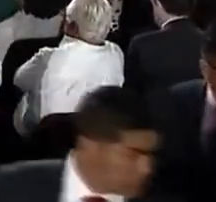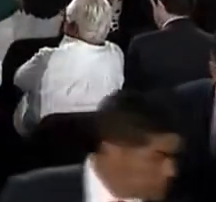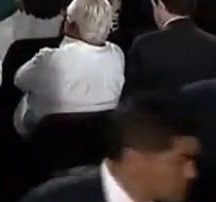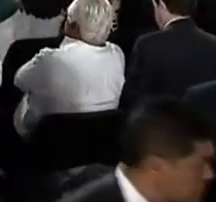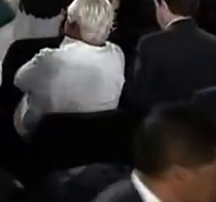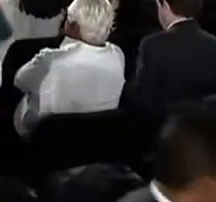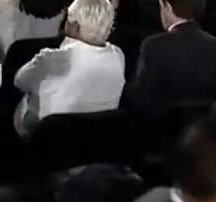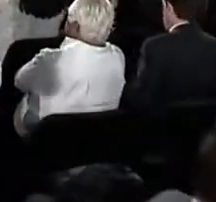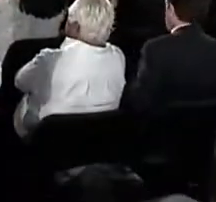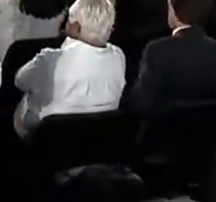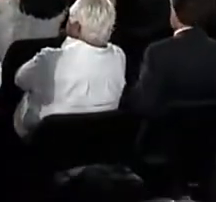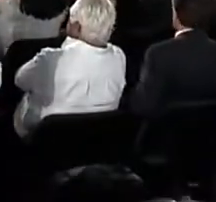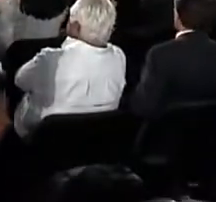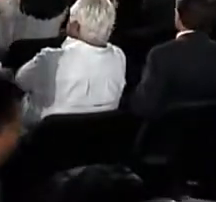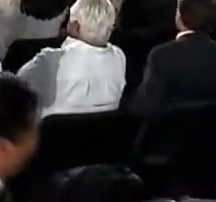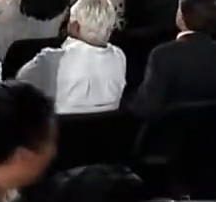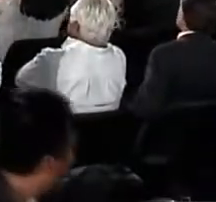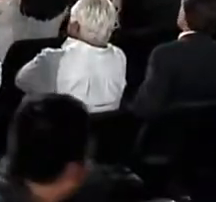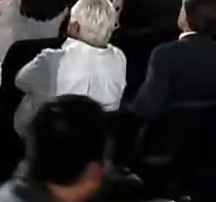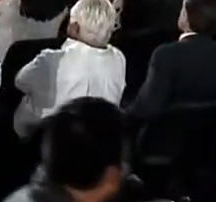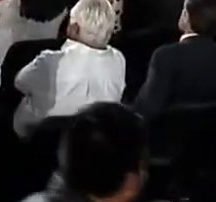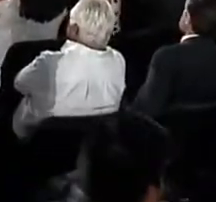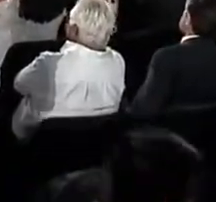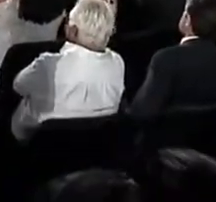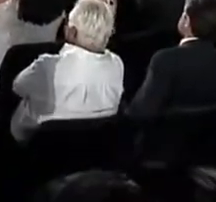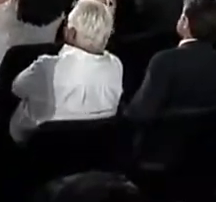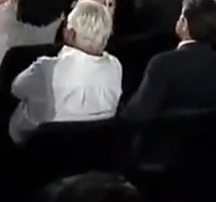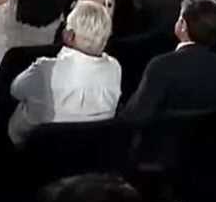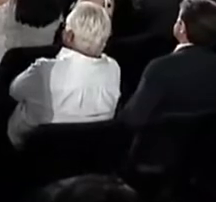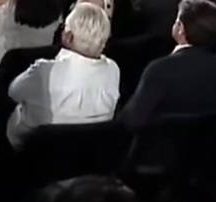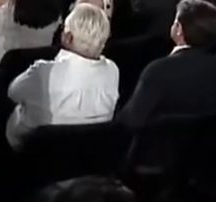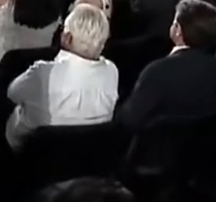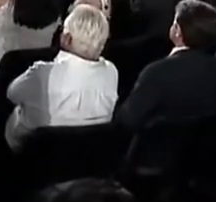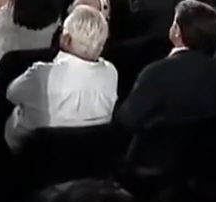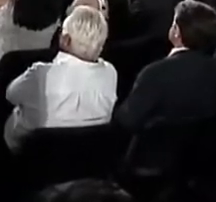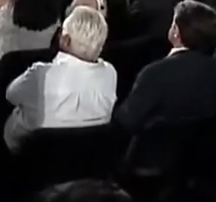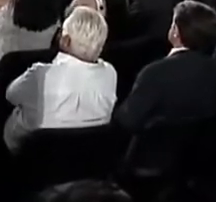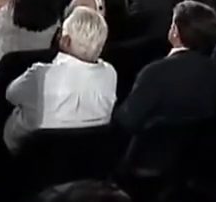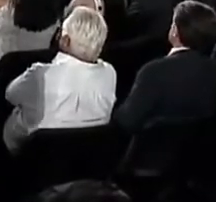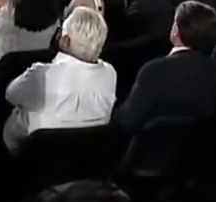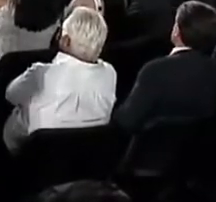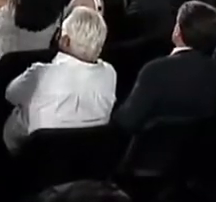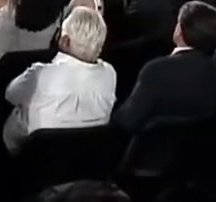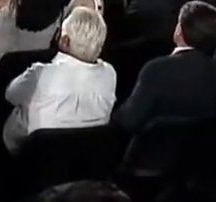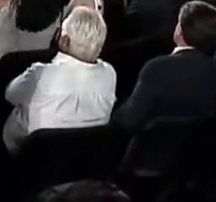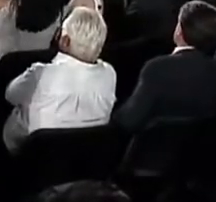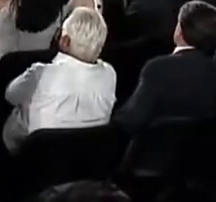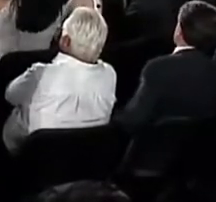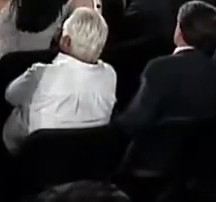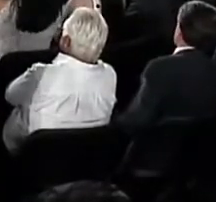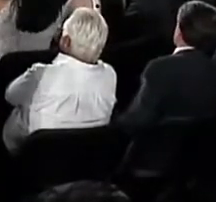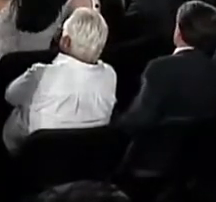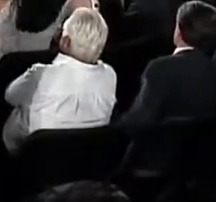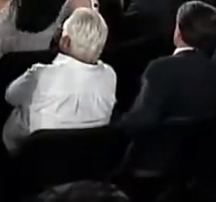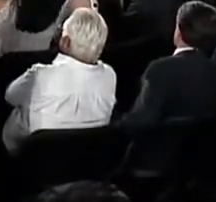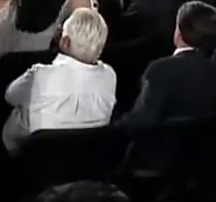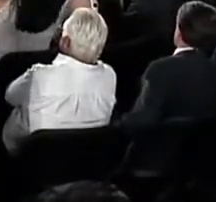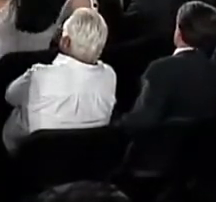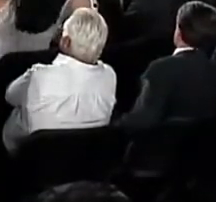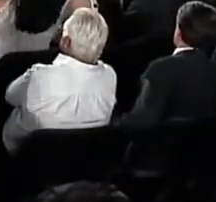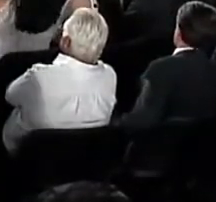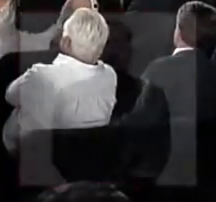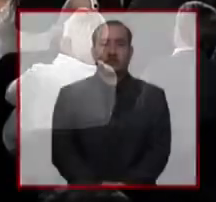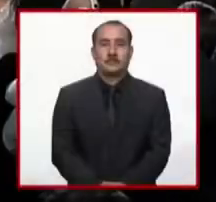Señoras y señores, respetable público, atenderemos con mucho respeto el mensaje del